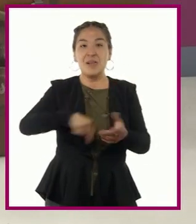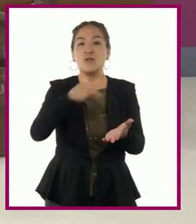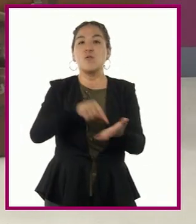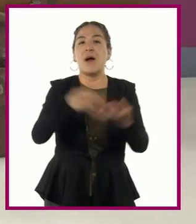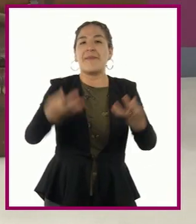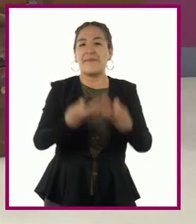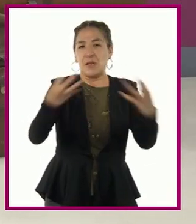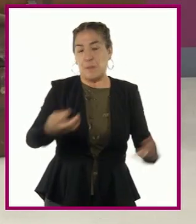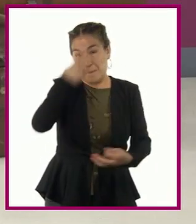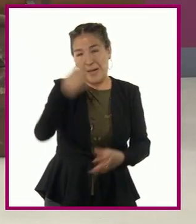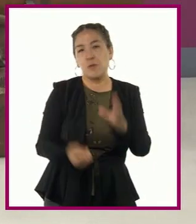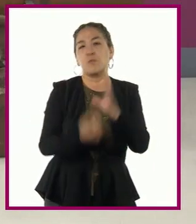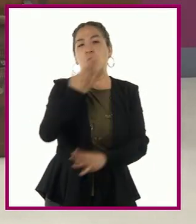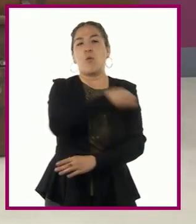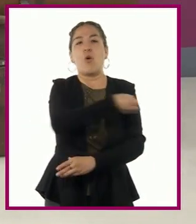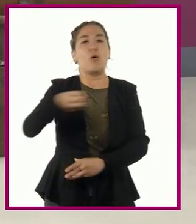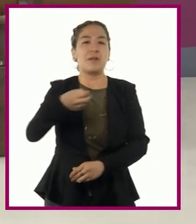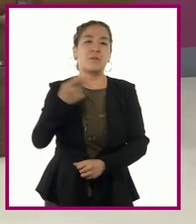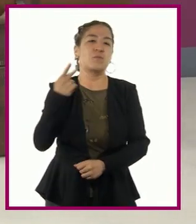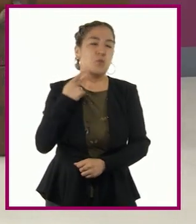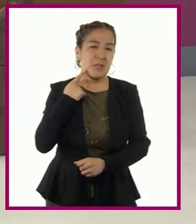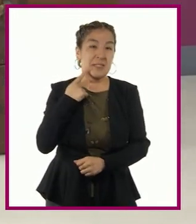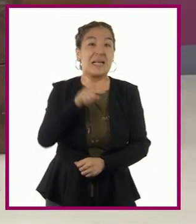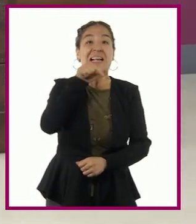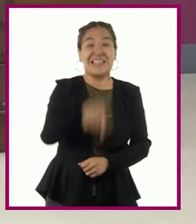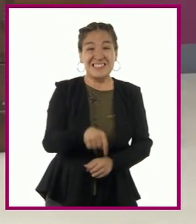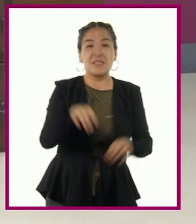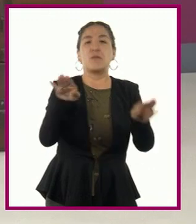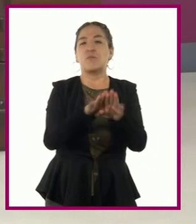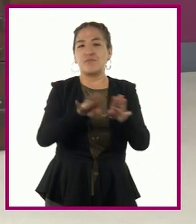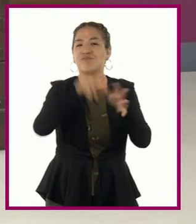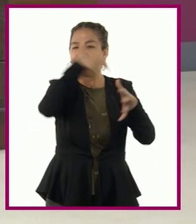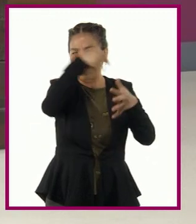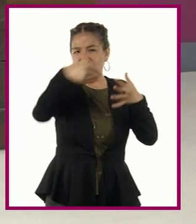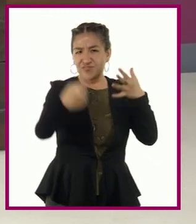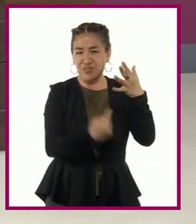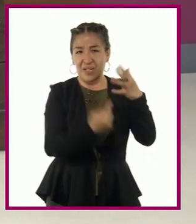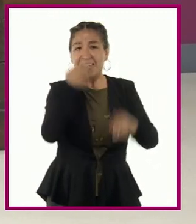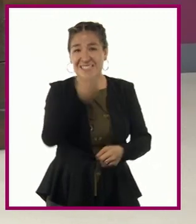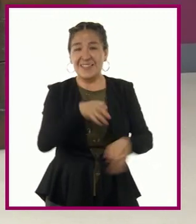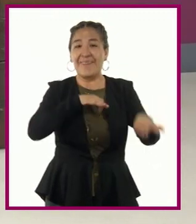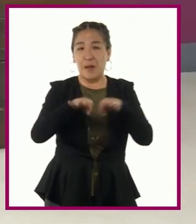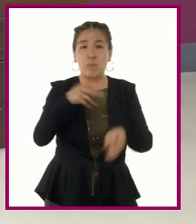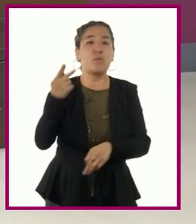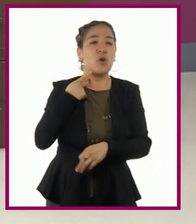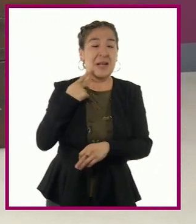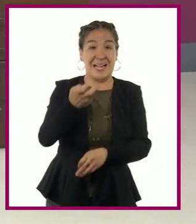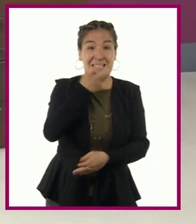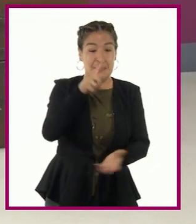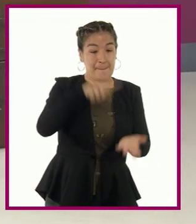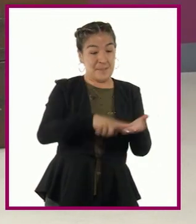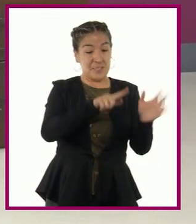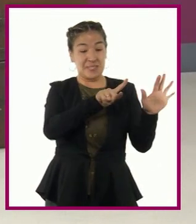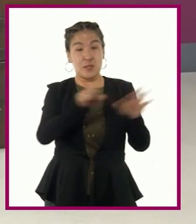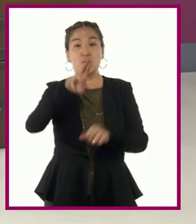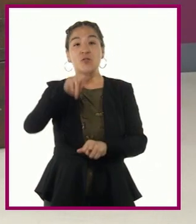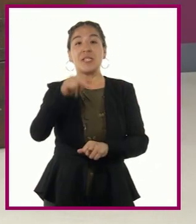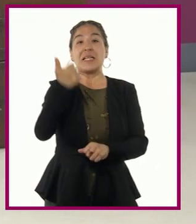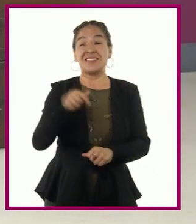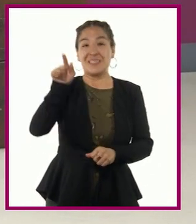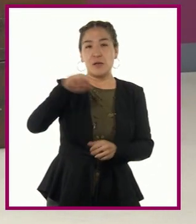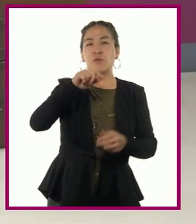nuevo orden político. Como parte de estas políticas, en 1786, los